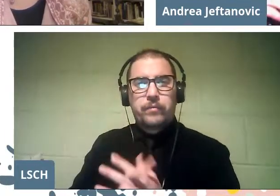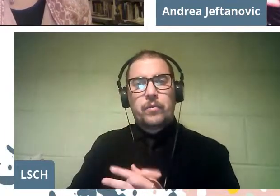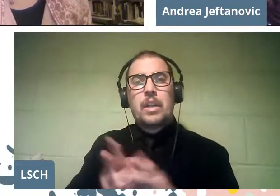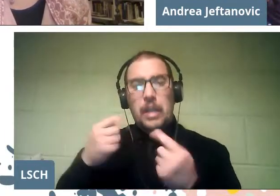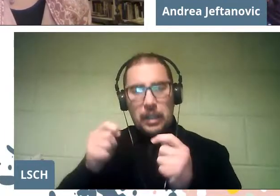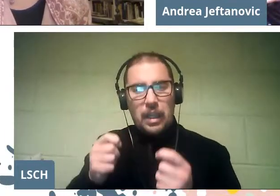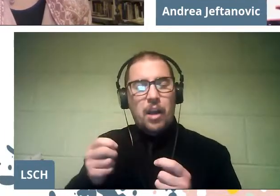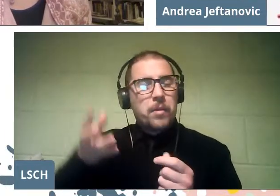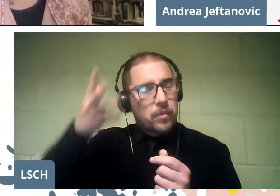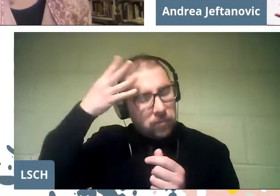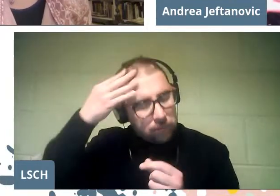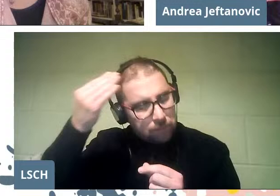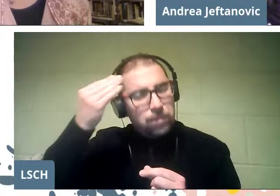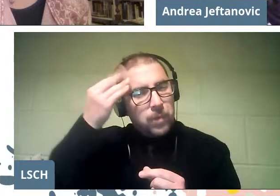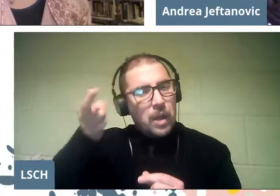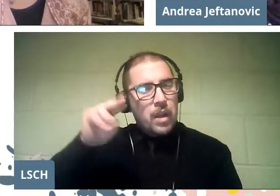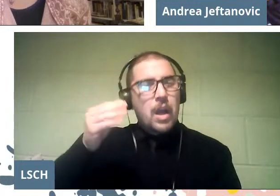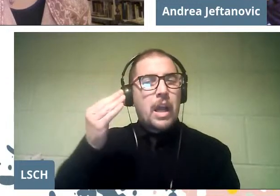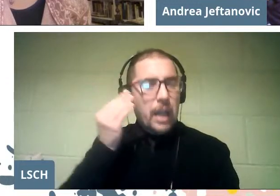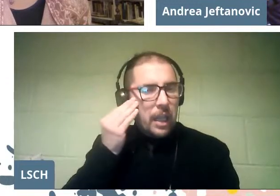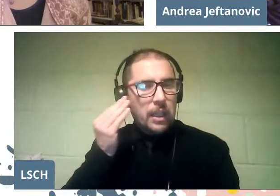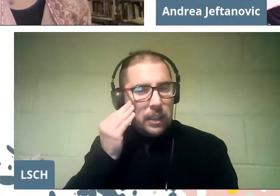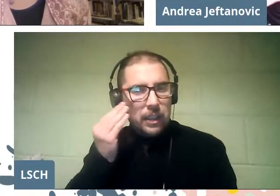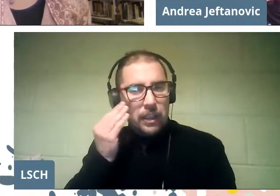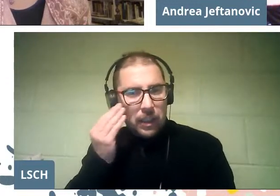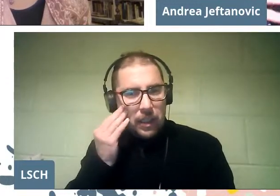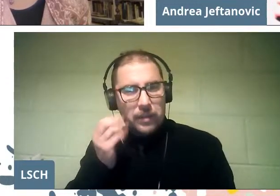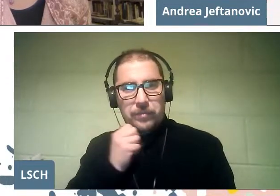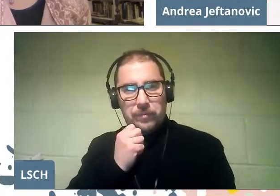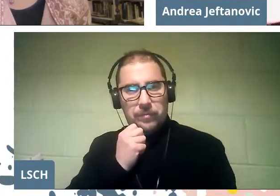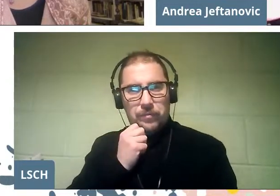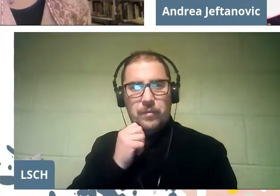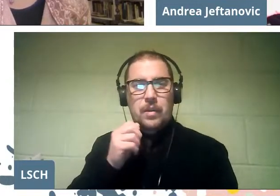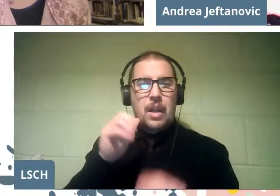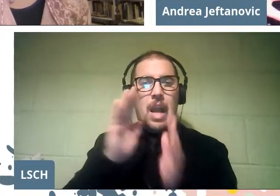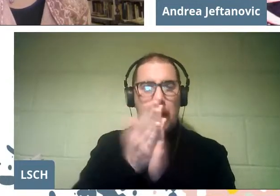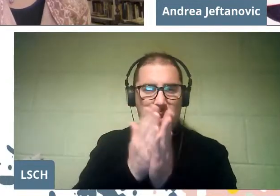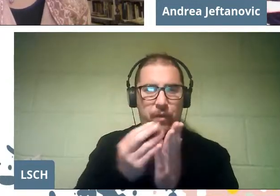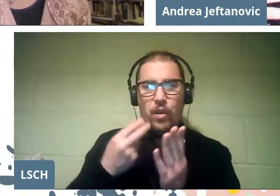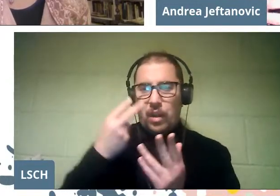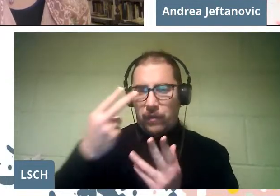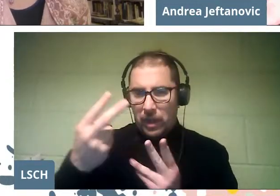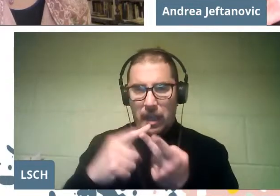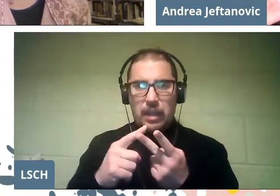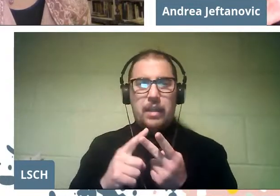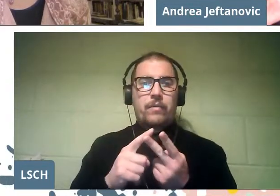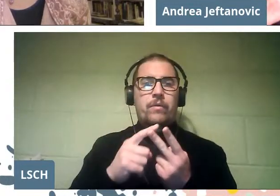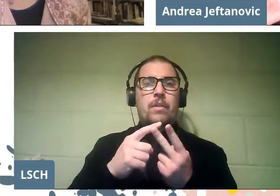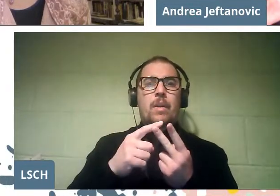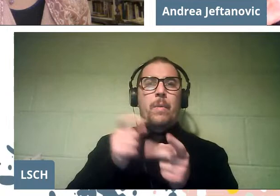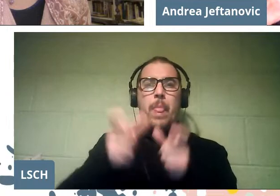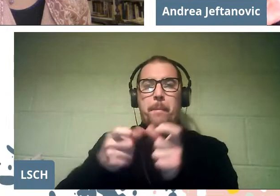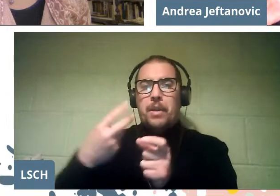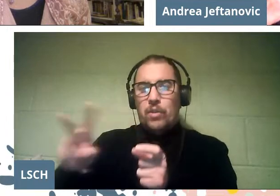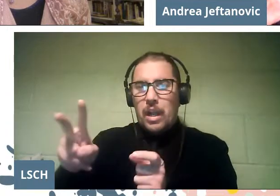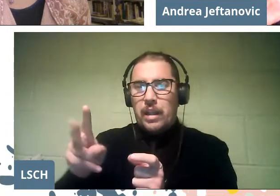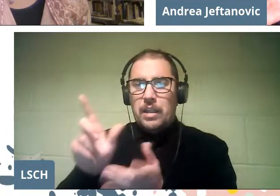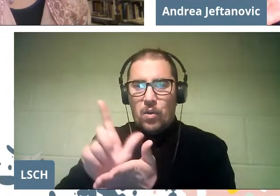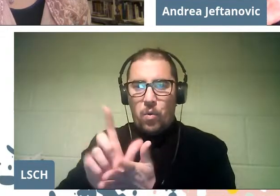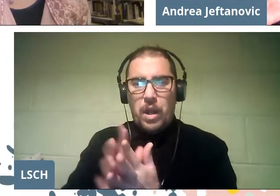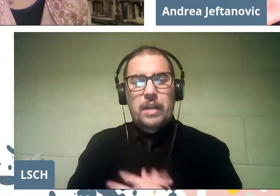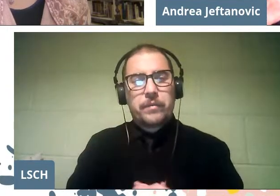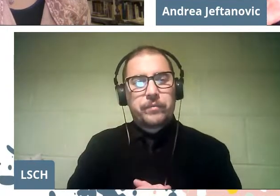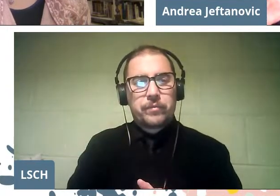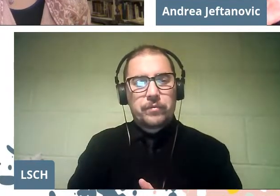Trato de regresar una y otra vez, de leer libros de viaje, autores importantes que han tomado como